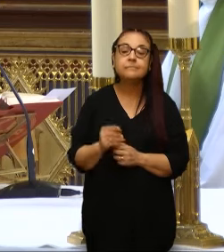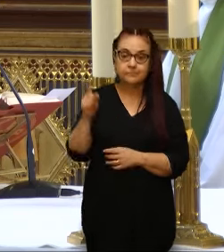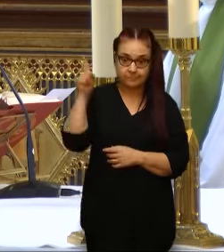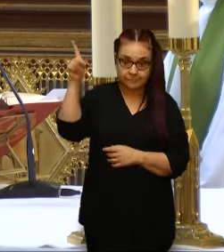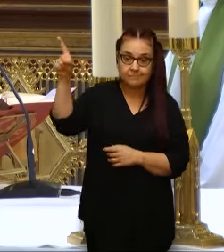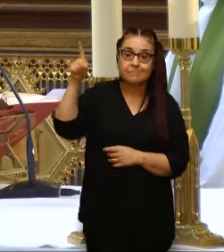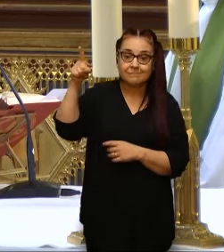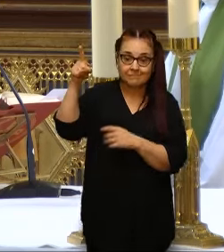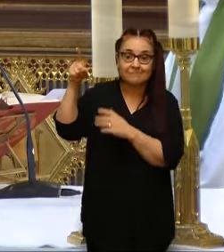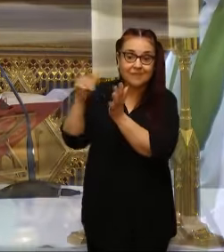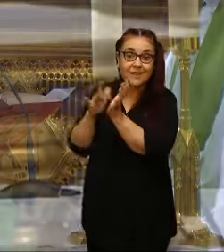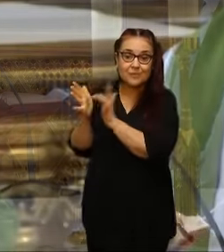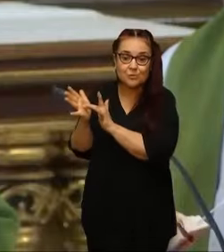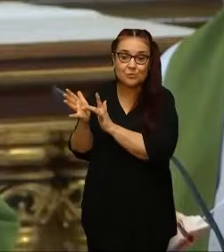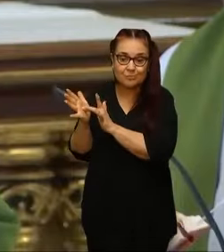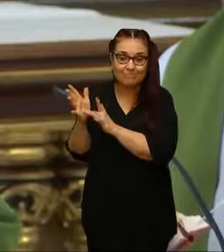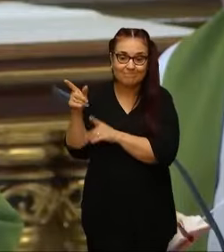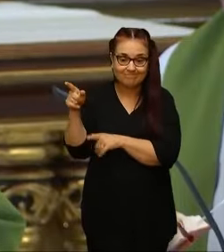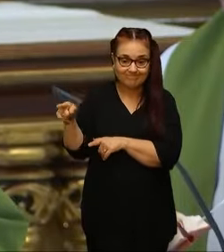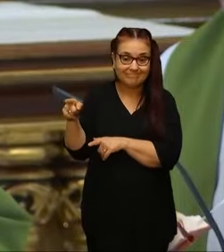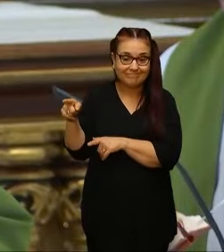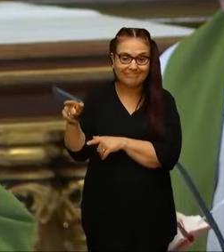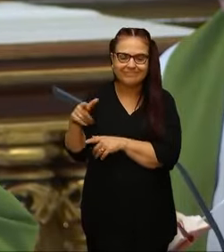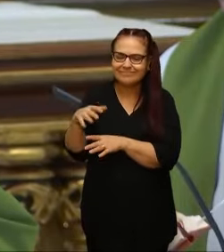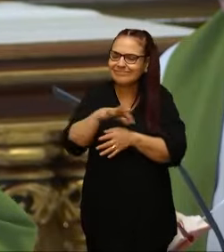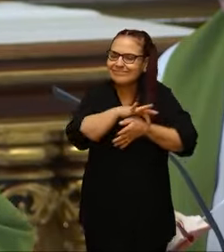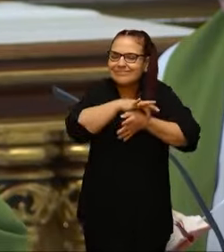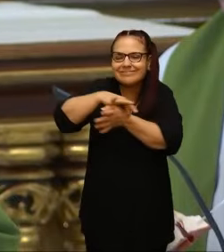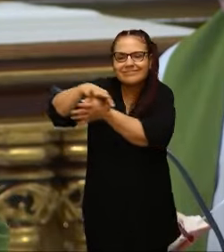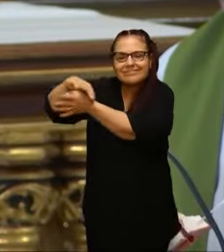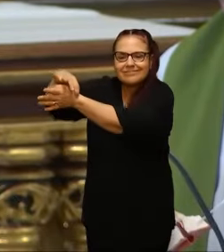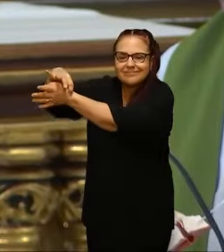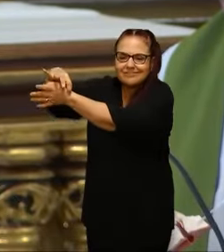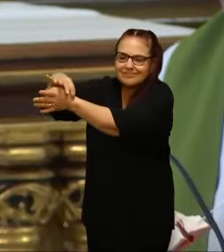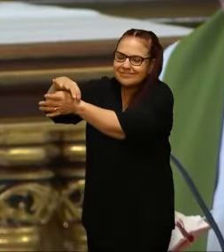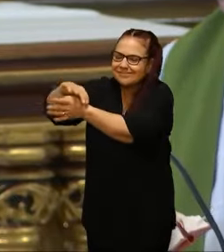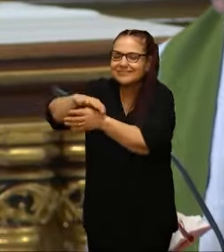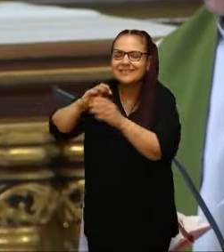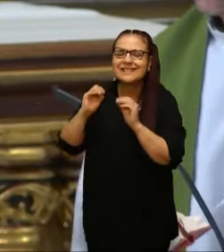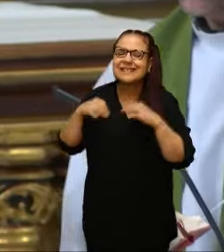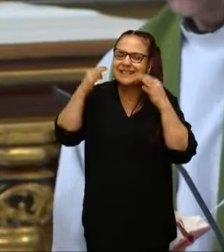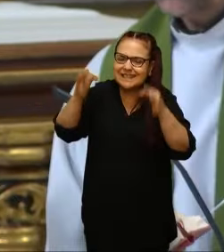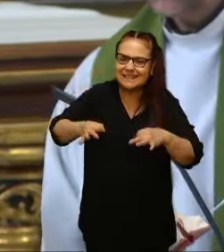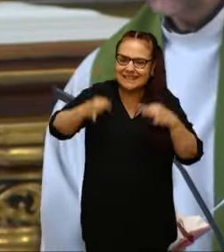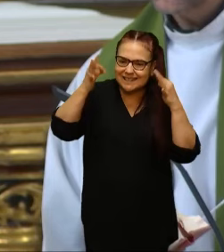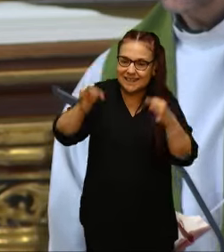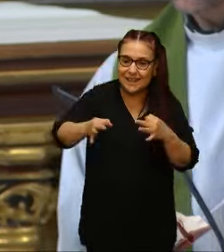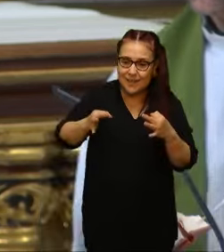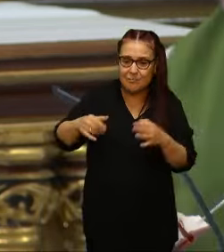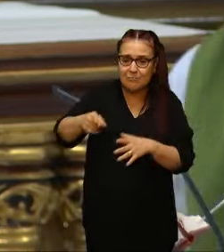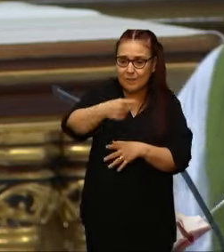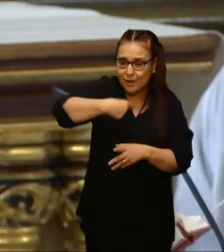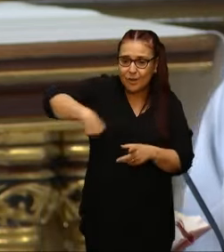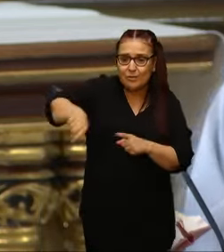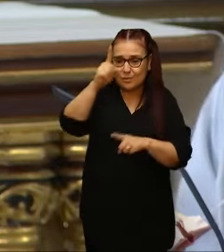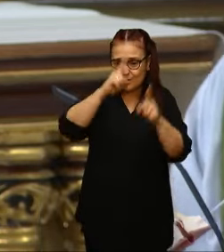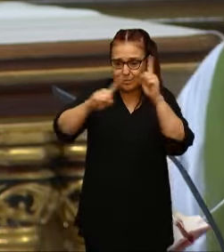Este es Jesús, que nos lleva siempre de su mano y está en todas nuestras